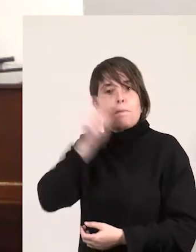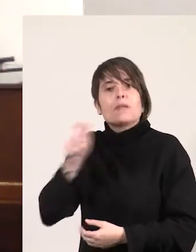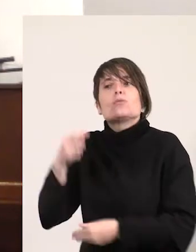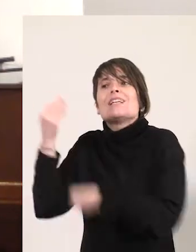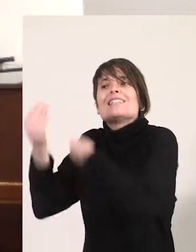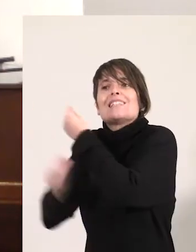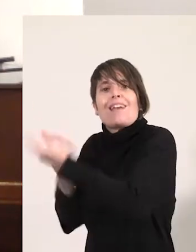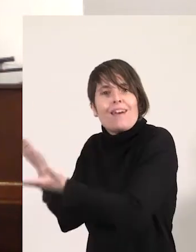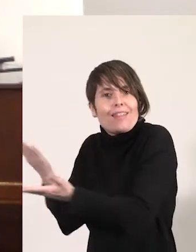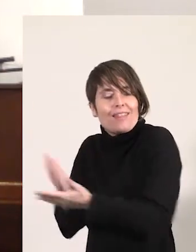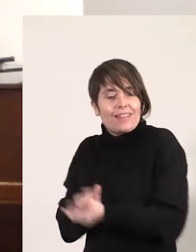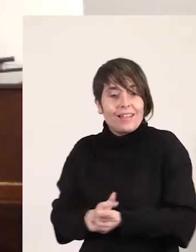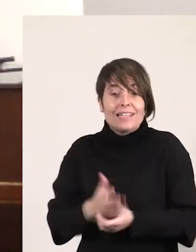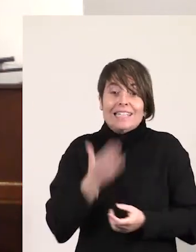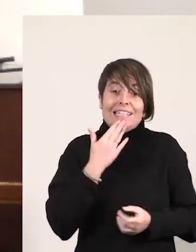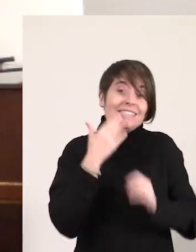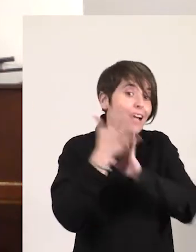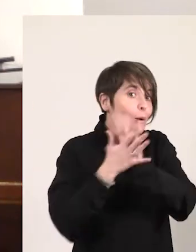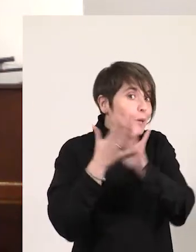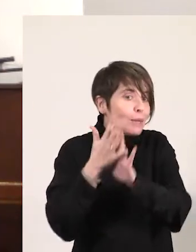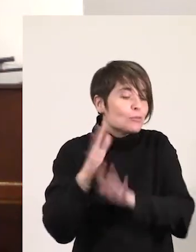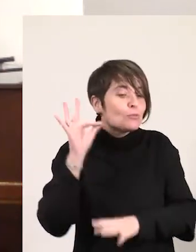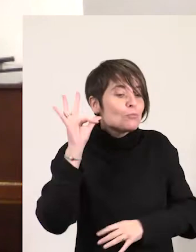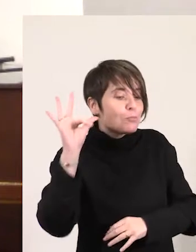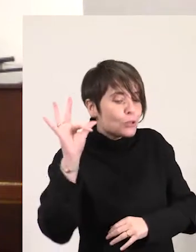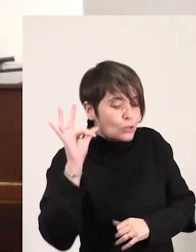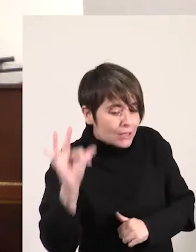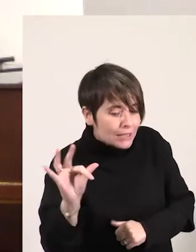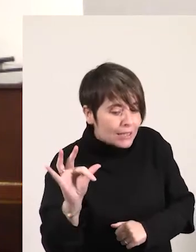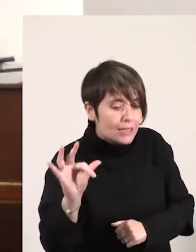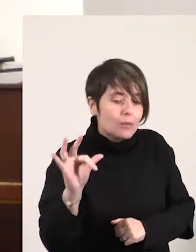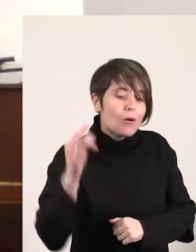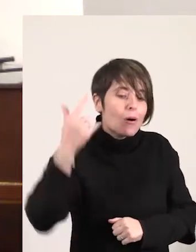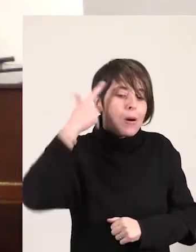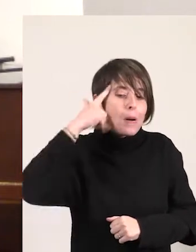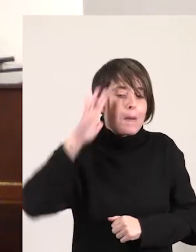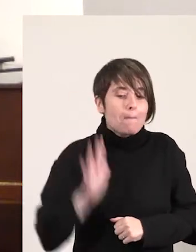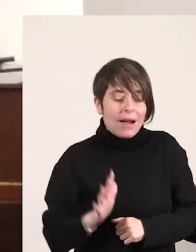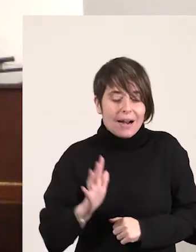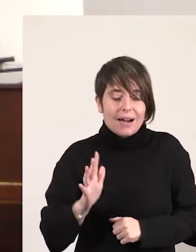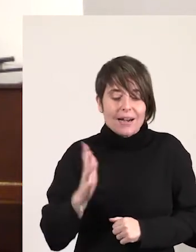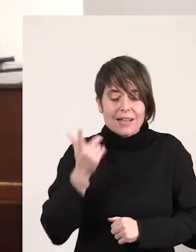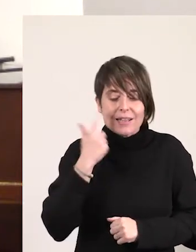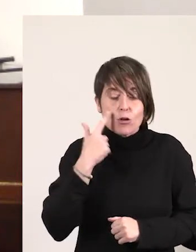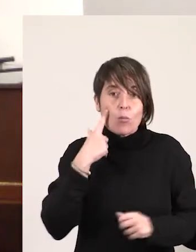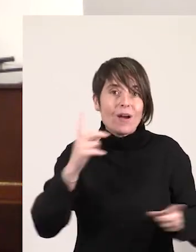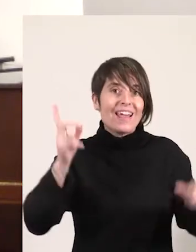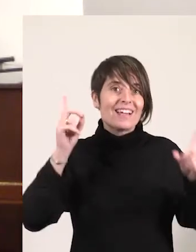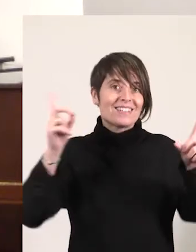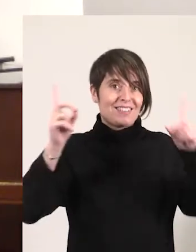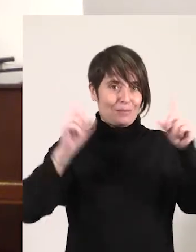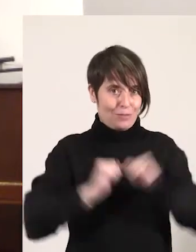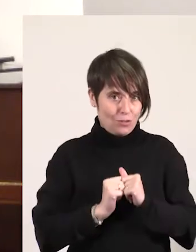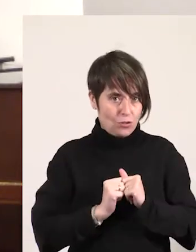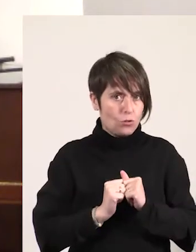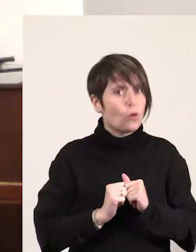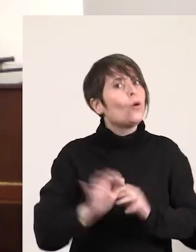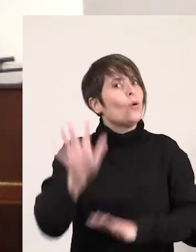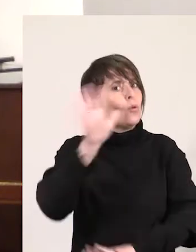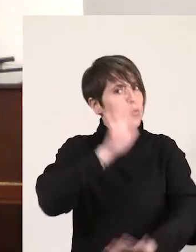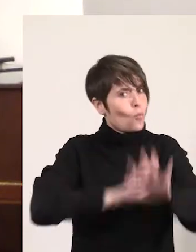la normalidad, desde ese día a día de personas que hacen. Y cuando se habla en positivo, se lee un poco como el discurso de